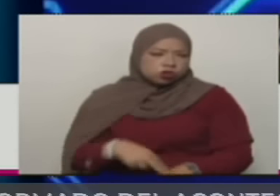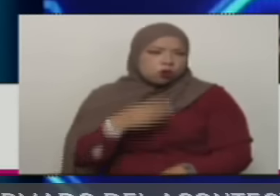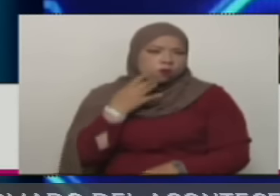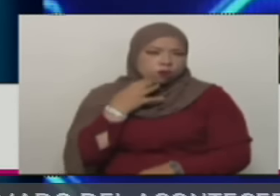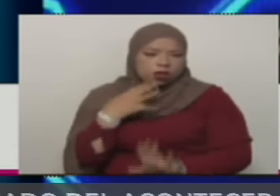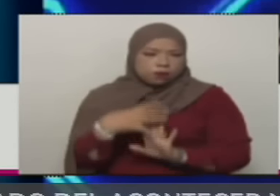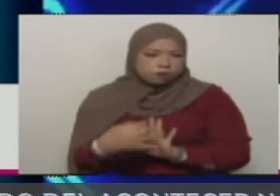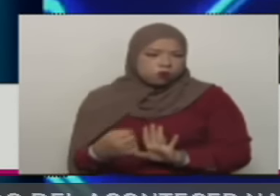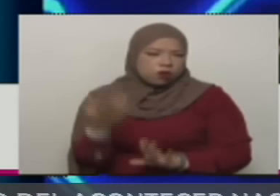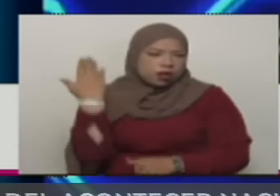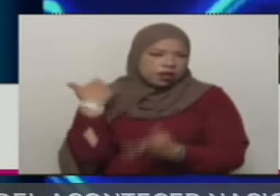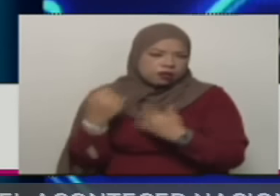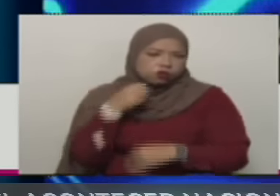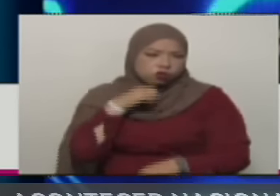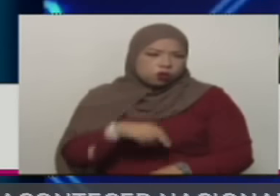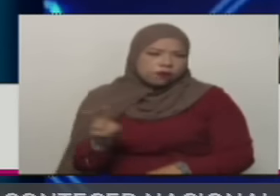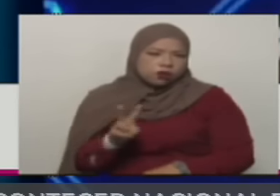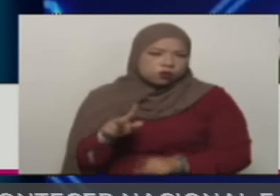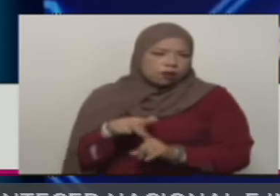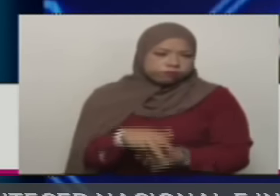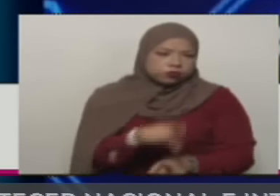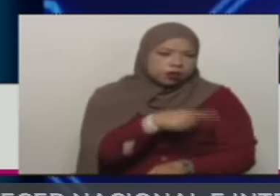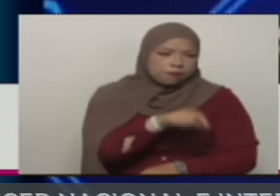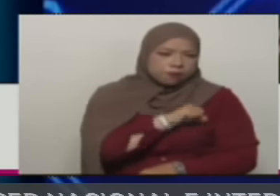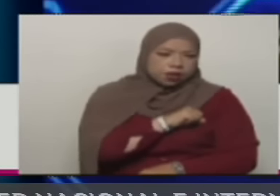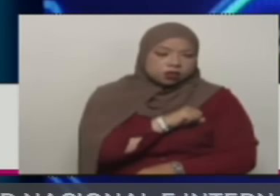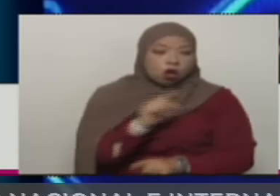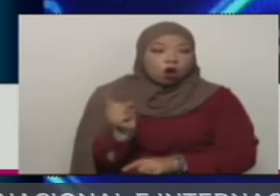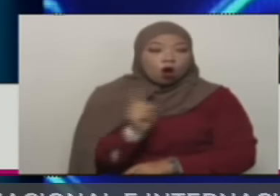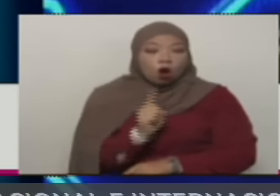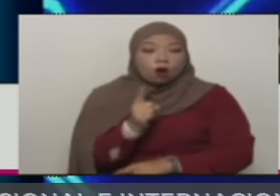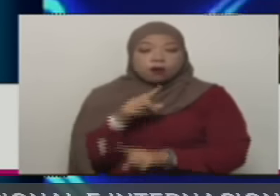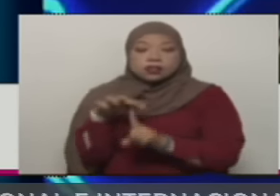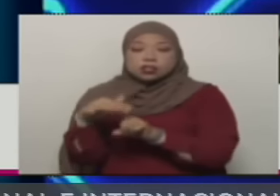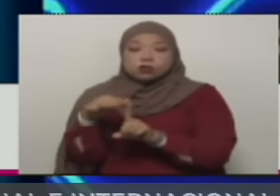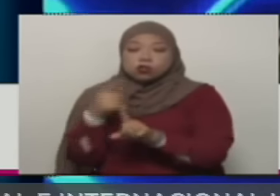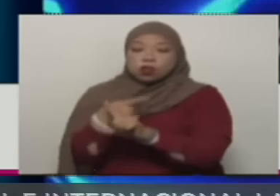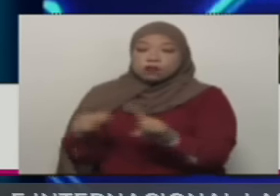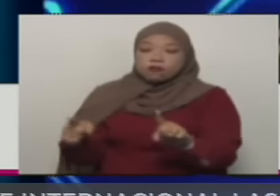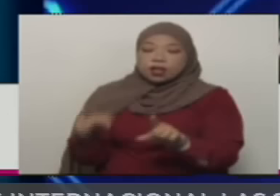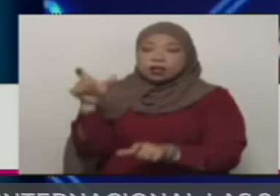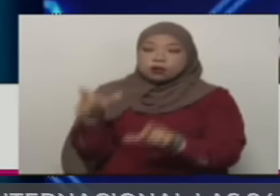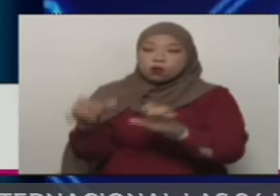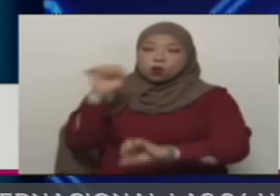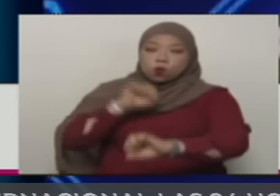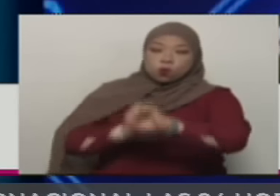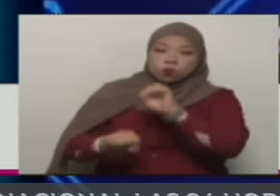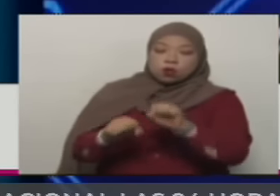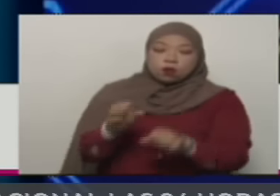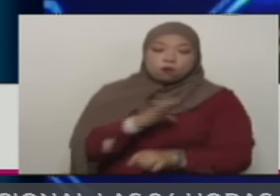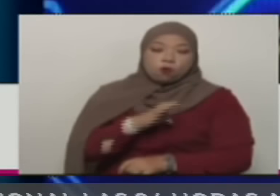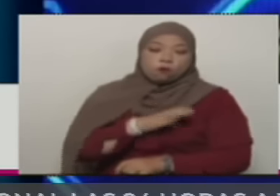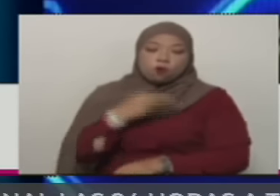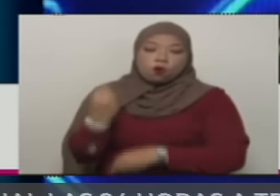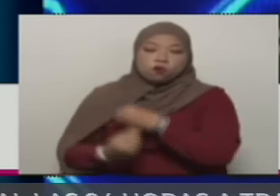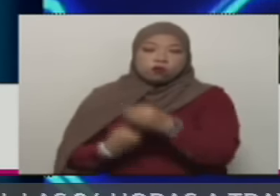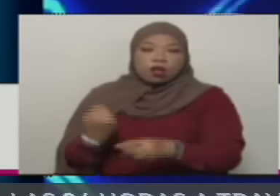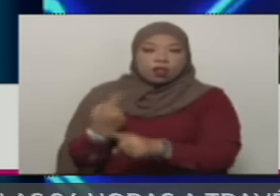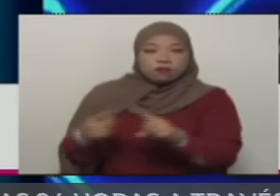ningunear, o reacciona y se plantea de cara al futuro hacer sus cosas.